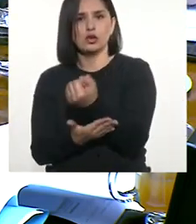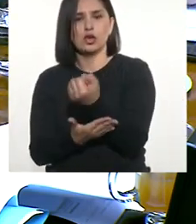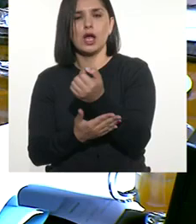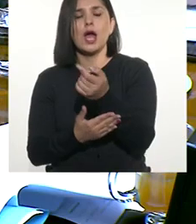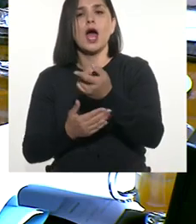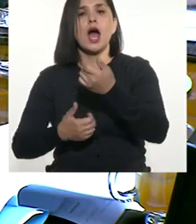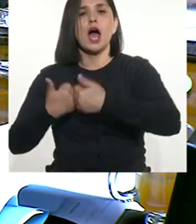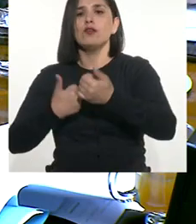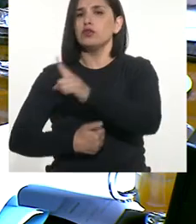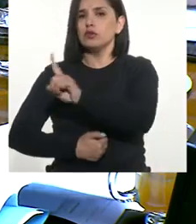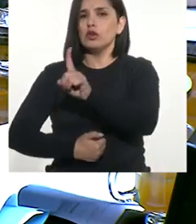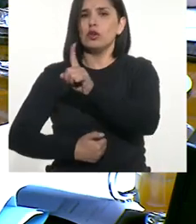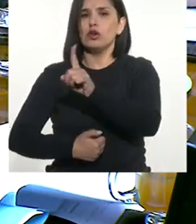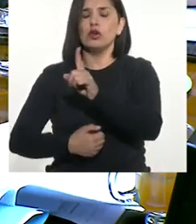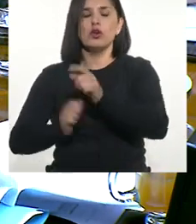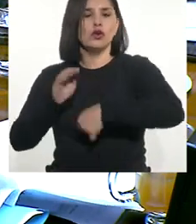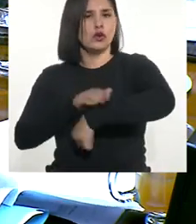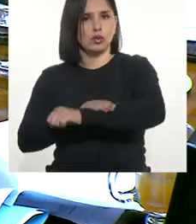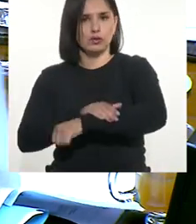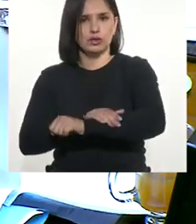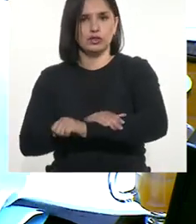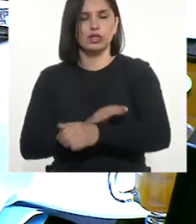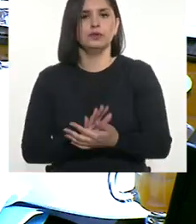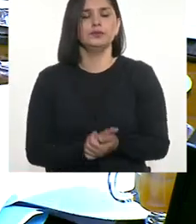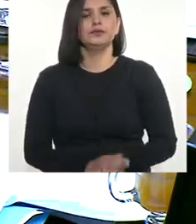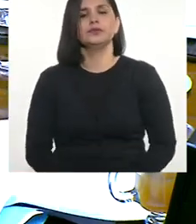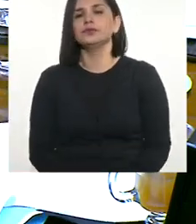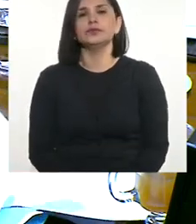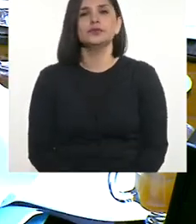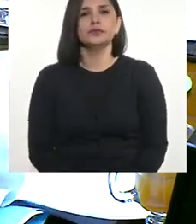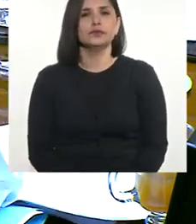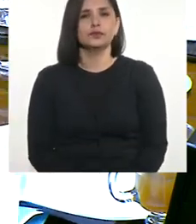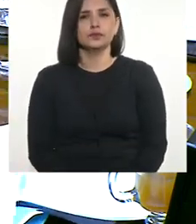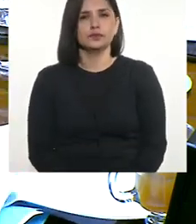material boletín 12.817 guión 04